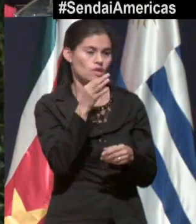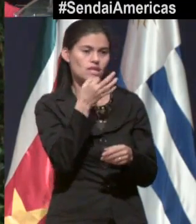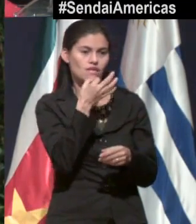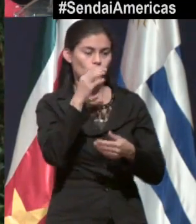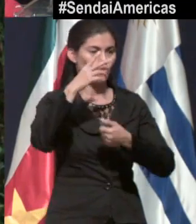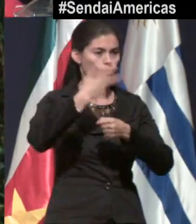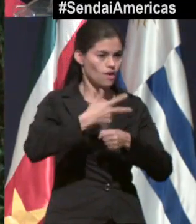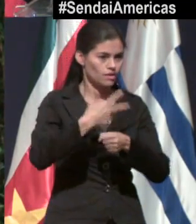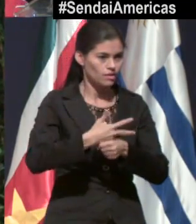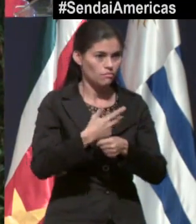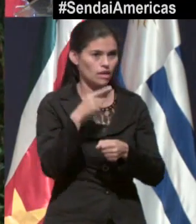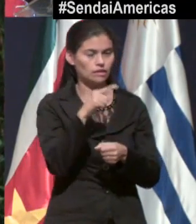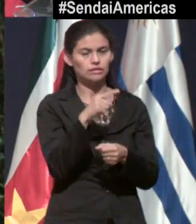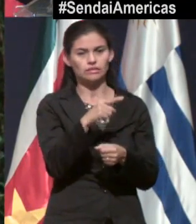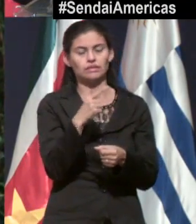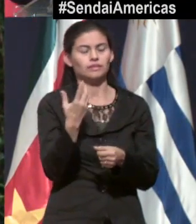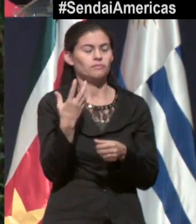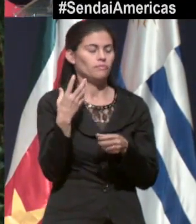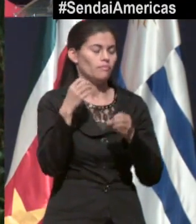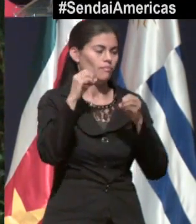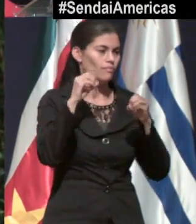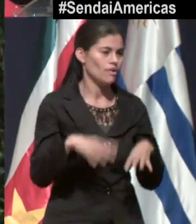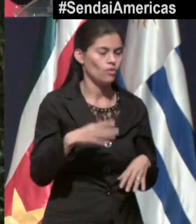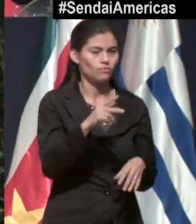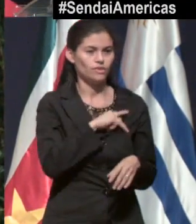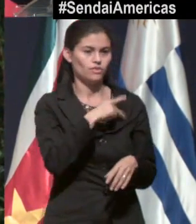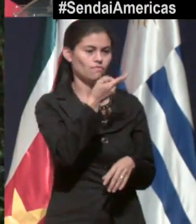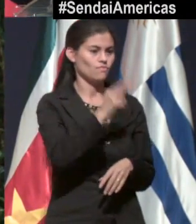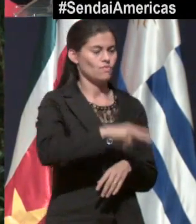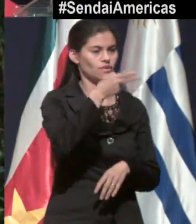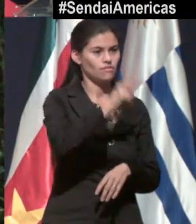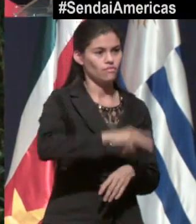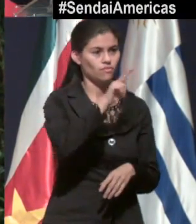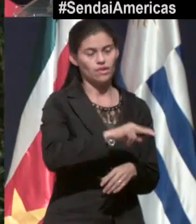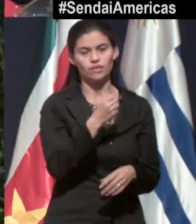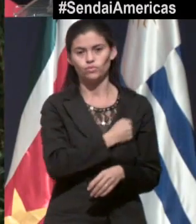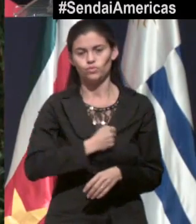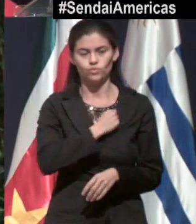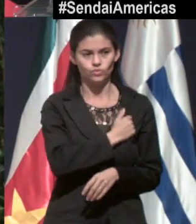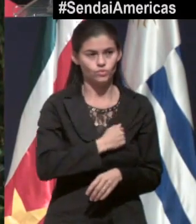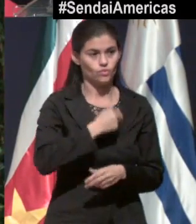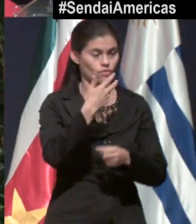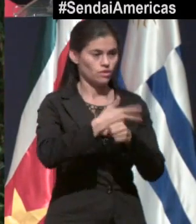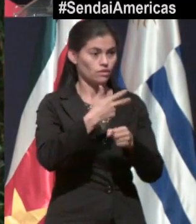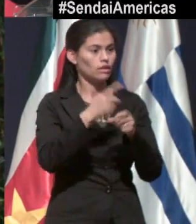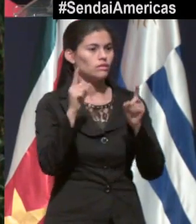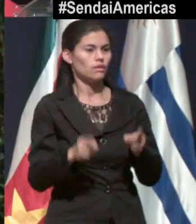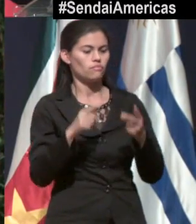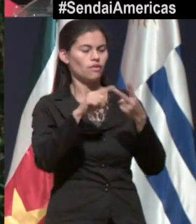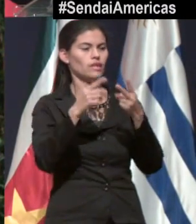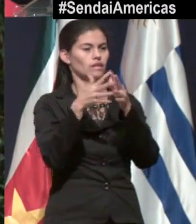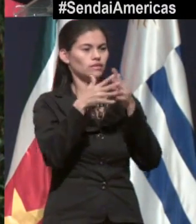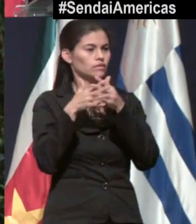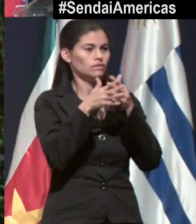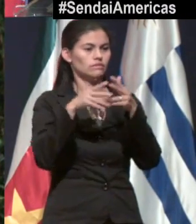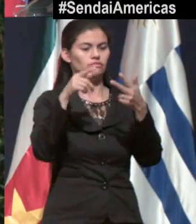Guatemala entre los 10 países donde se registran más muertos y personas afectadas, y Estados Unidos y Chile entre